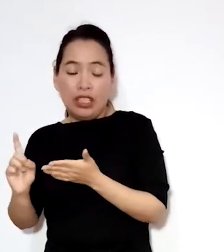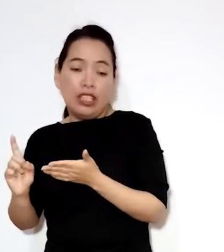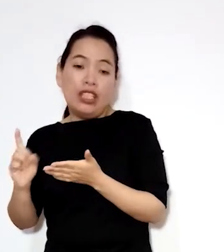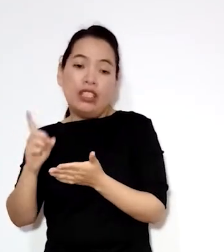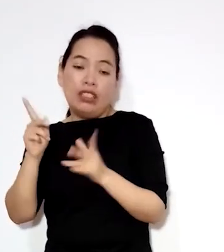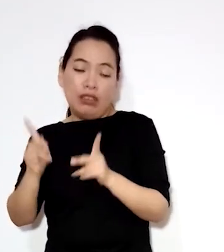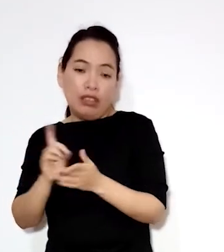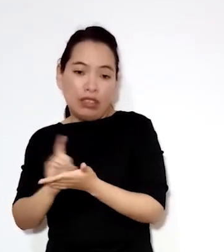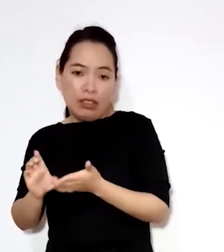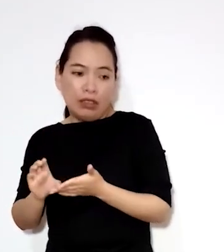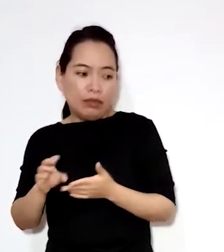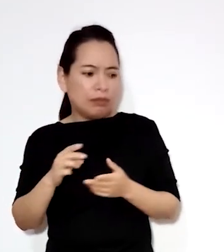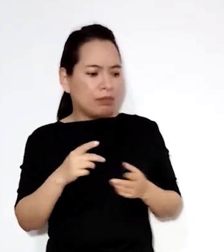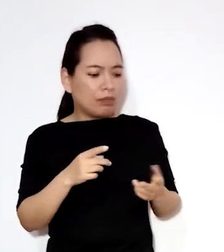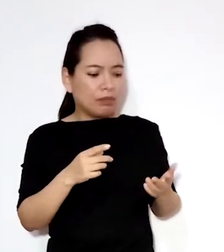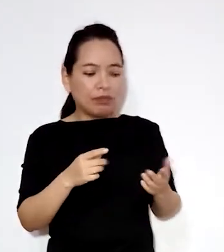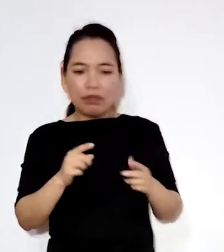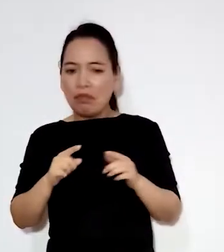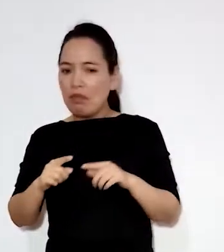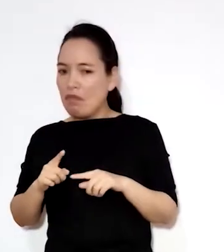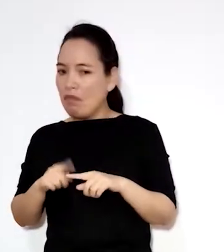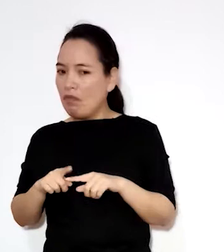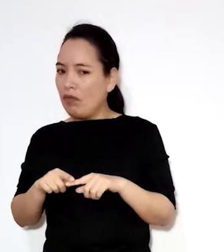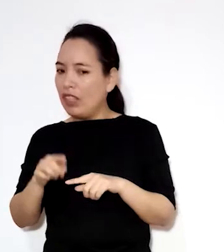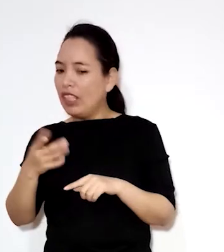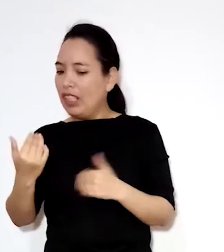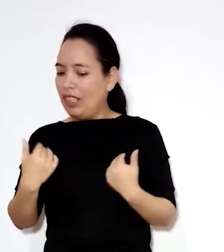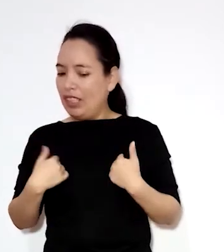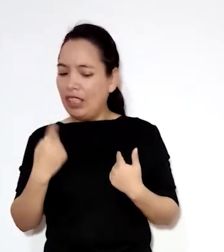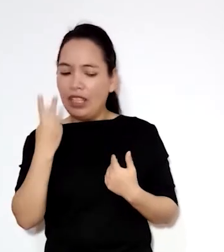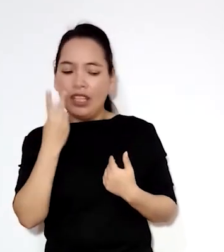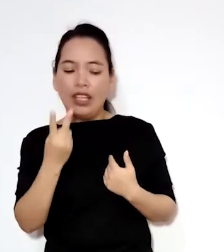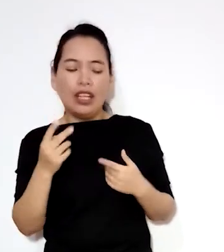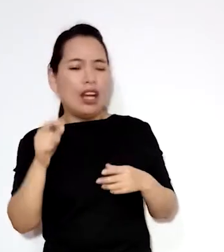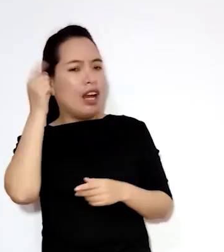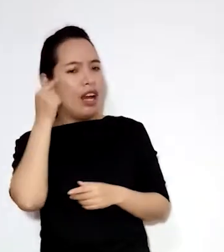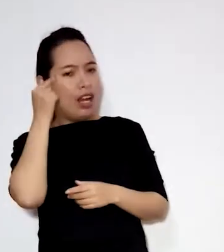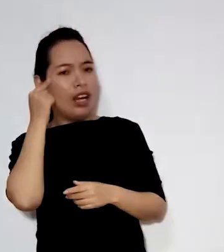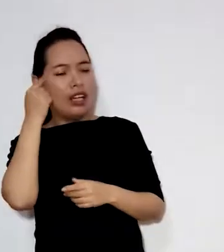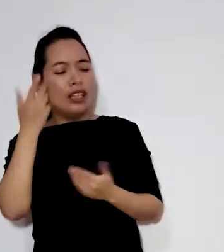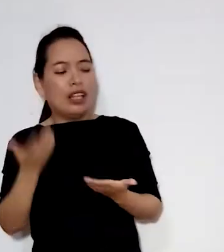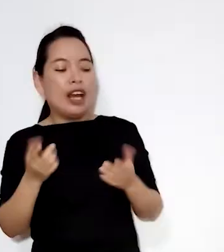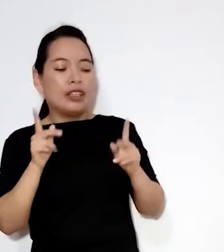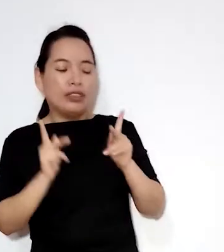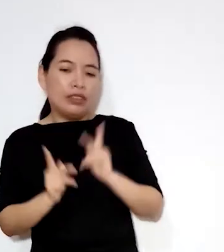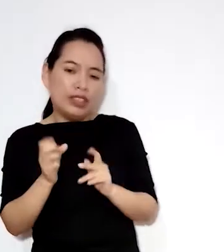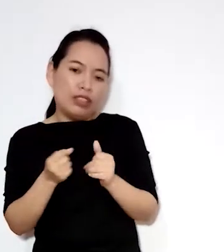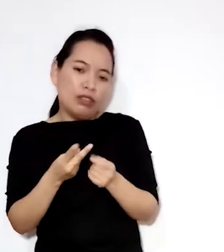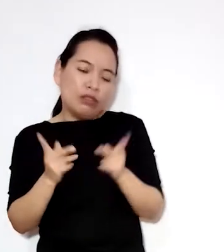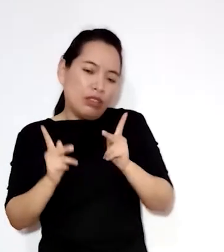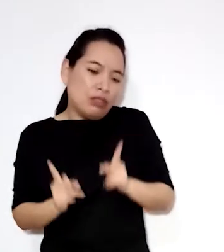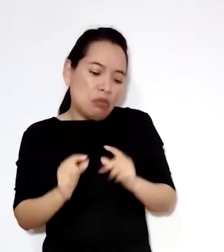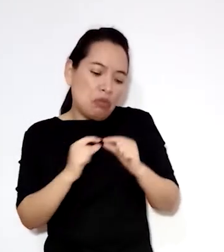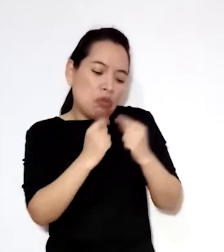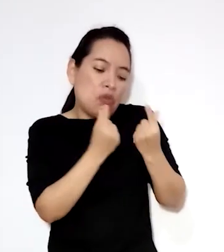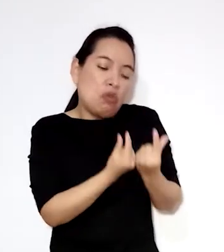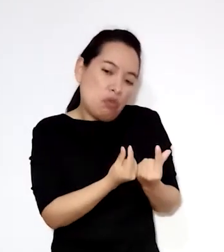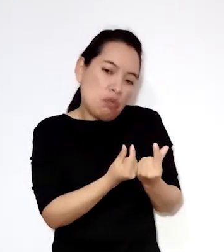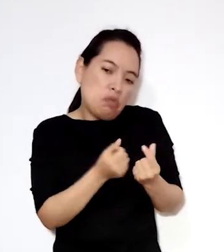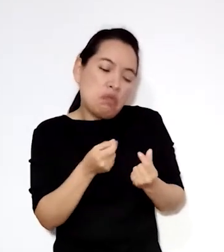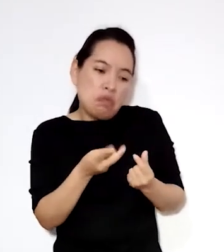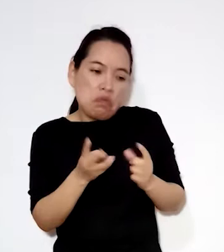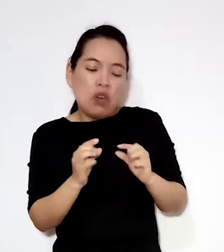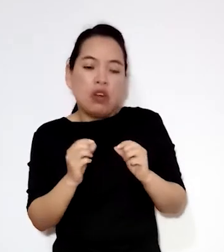la información que tenemos y el trabajo tan importante que se ha desarrollado y el comentario general del Comité sobre los Derechos de las Personas con